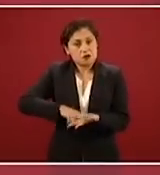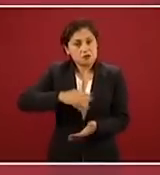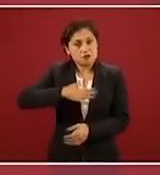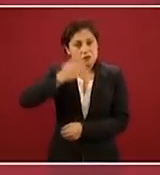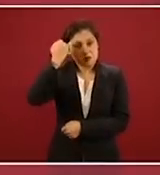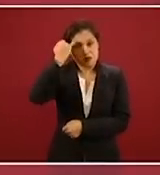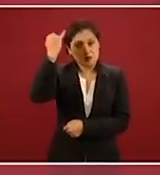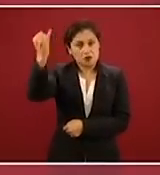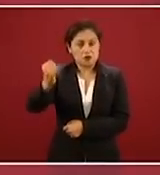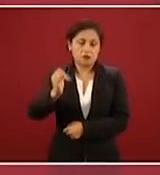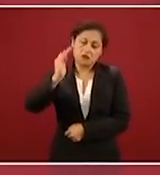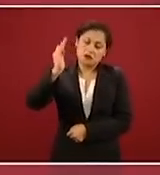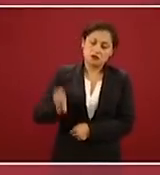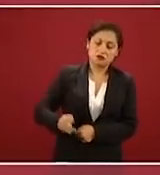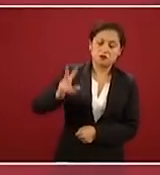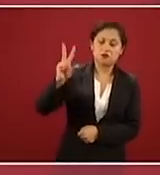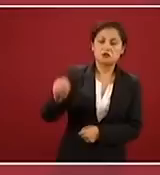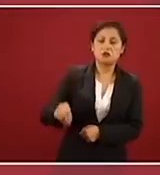feminicidio.